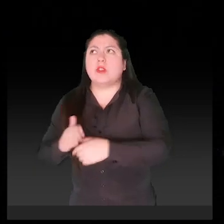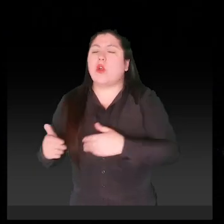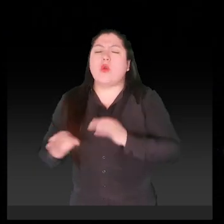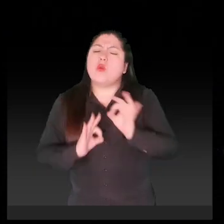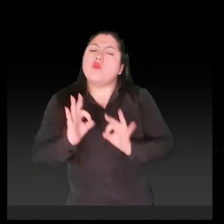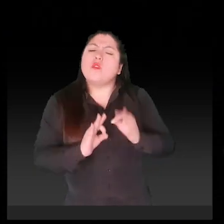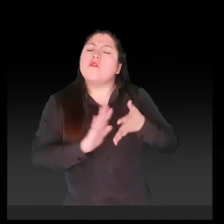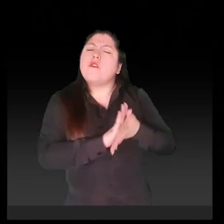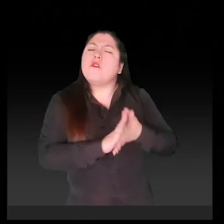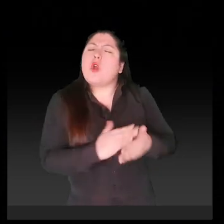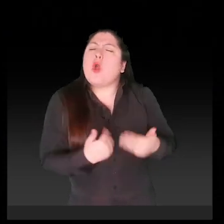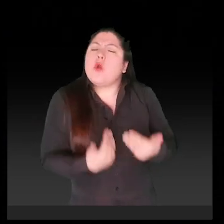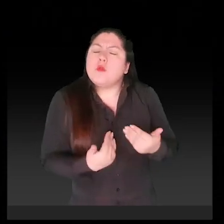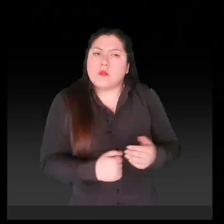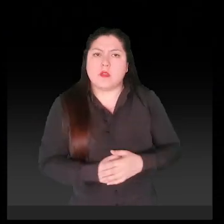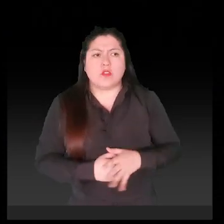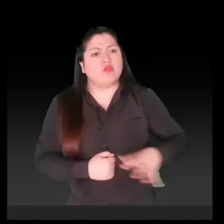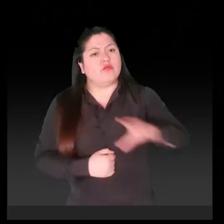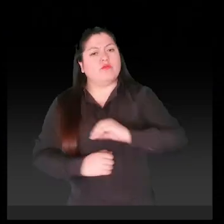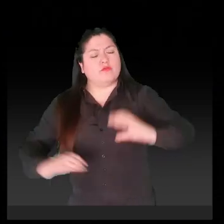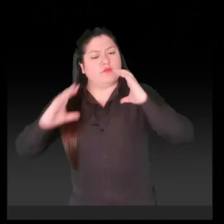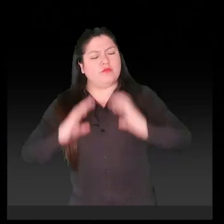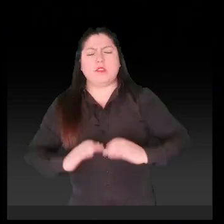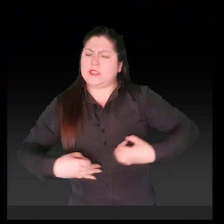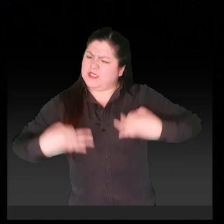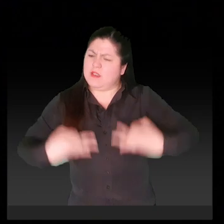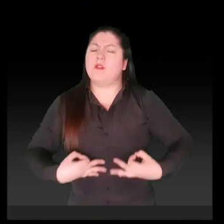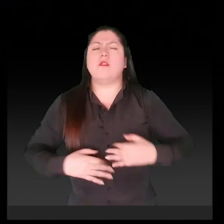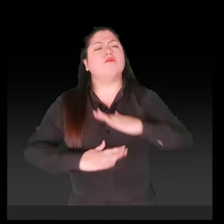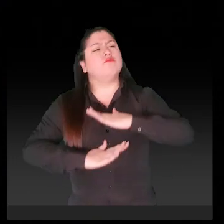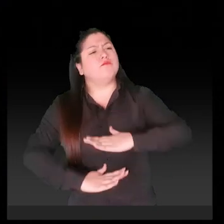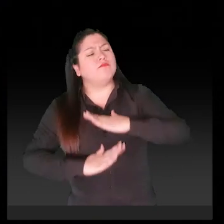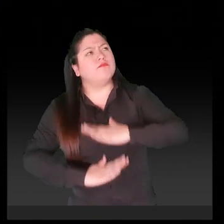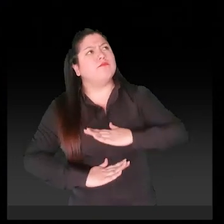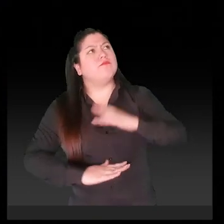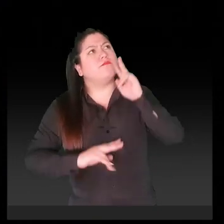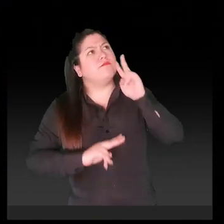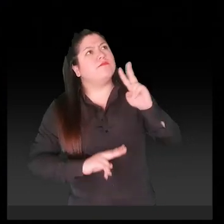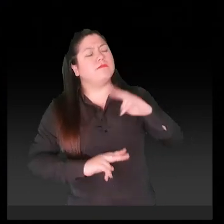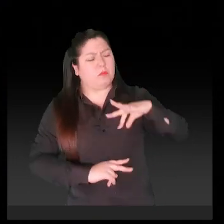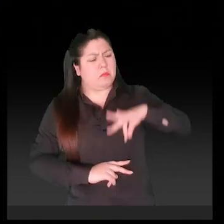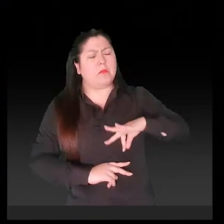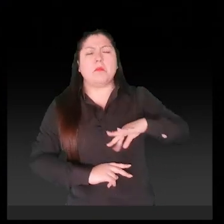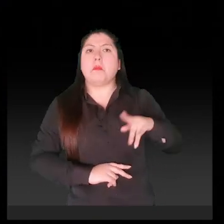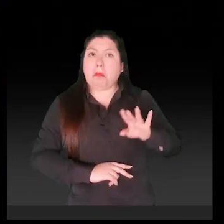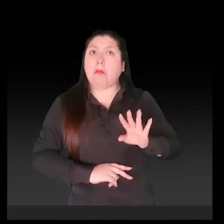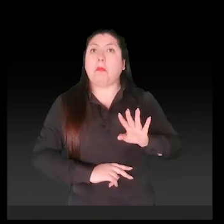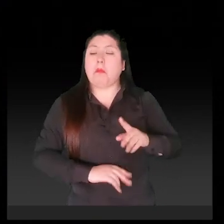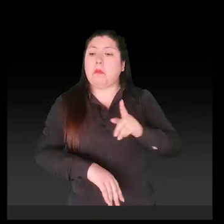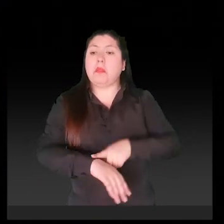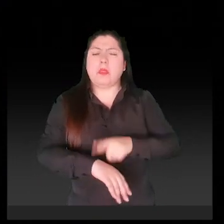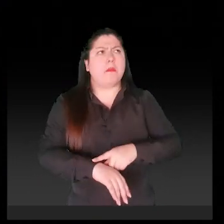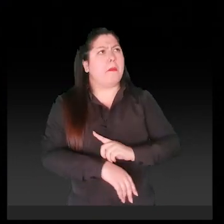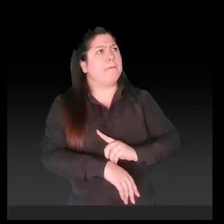toda esa información para que el ciudadano se sienta seguro, tranquilo, pero sobre todo también para ahorrarle tiempo y